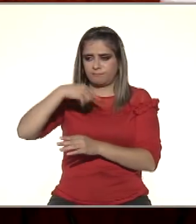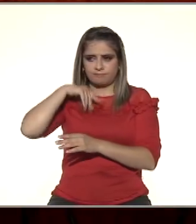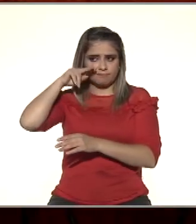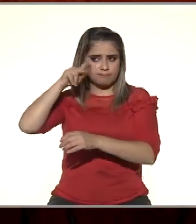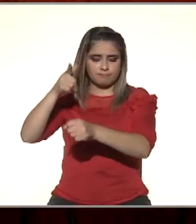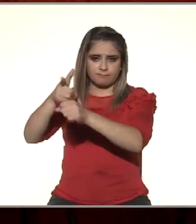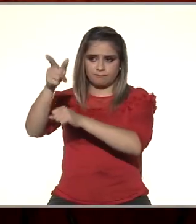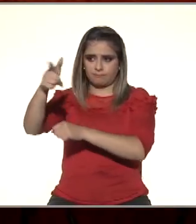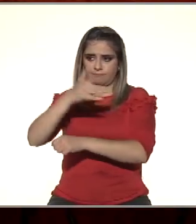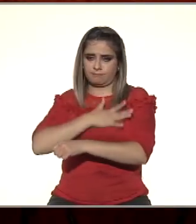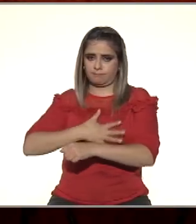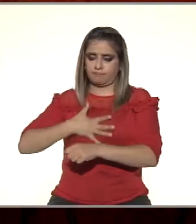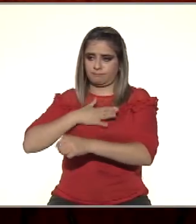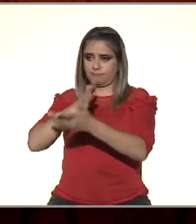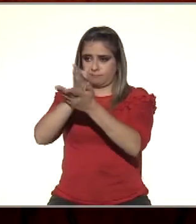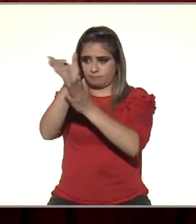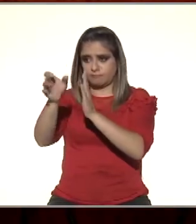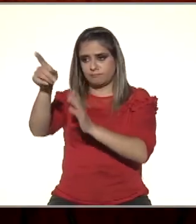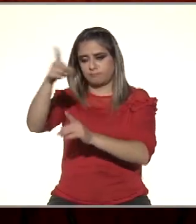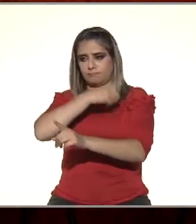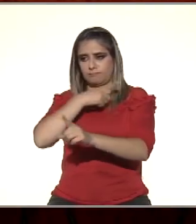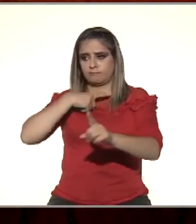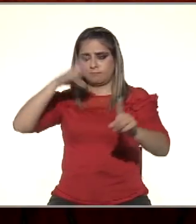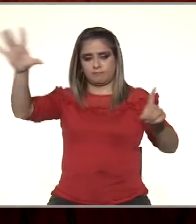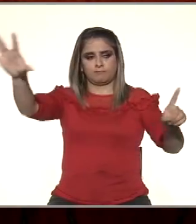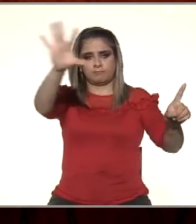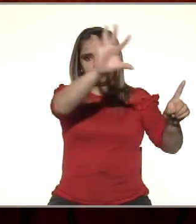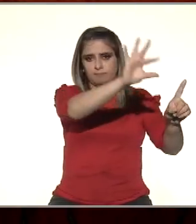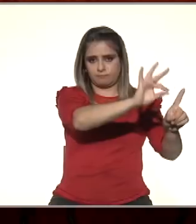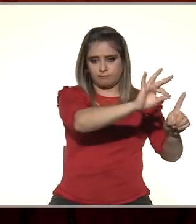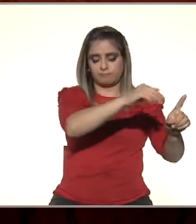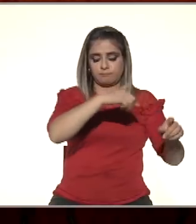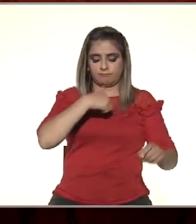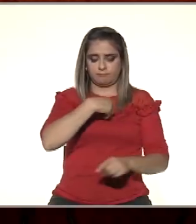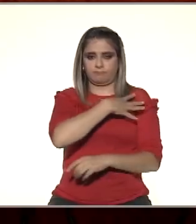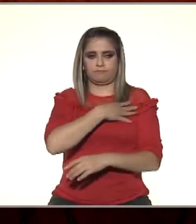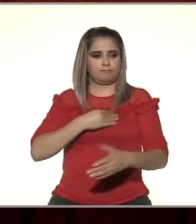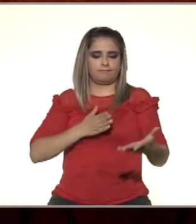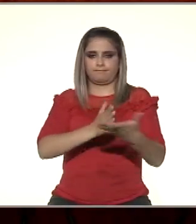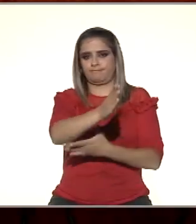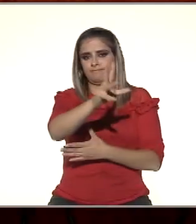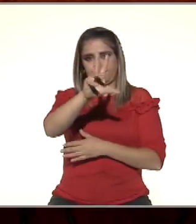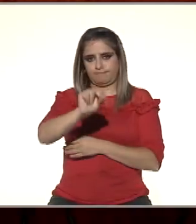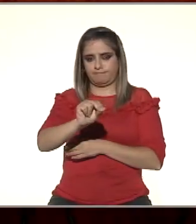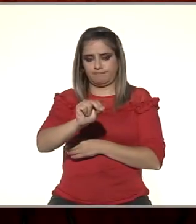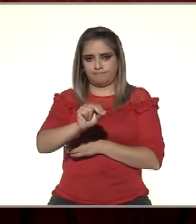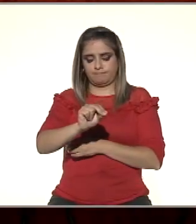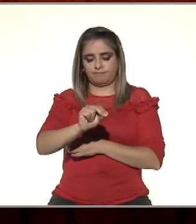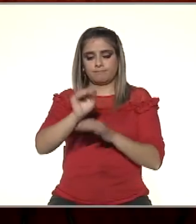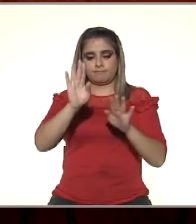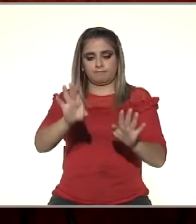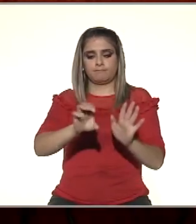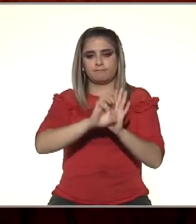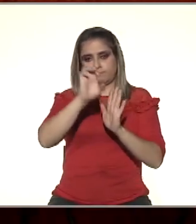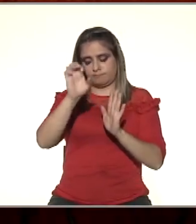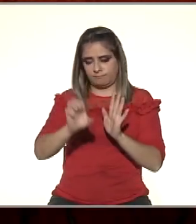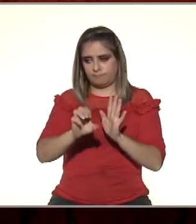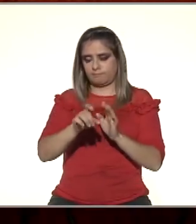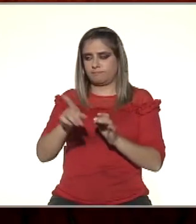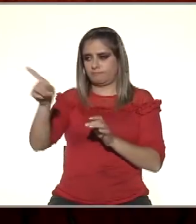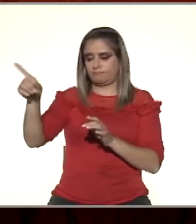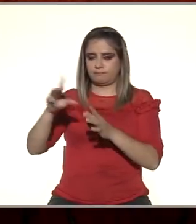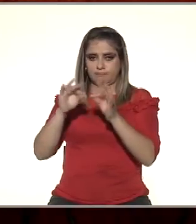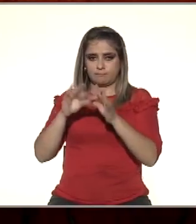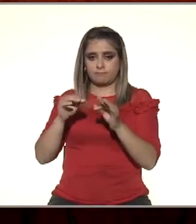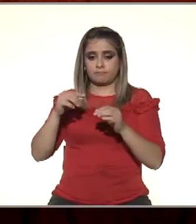persona infiel la que tenga oportunidad de abrirlo y que el hijo o la hija no quede en medio. Pero, por ejemplo, en el caso que nos dijo,